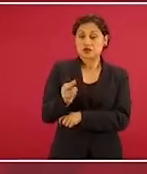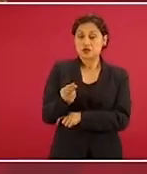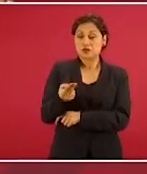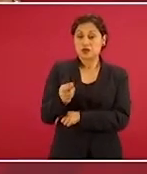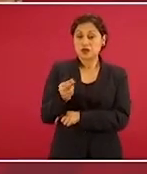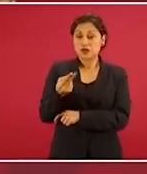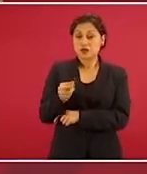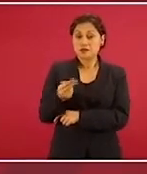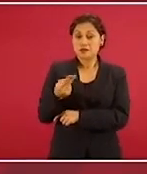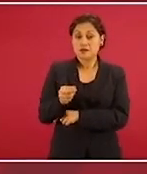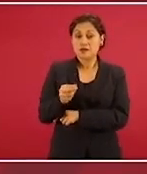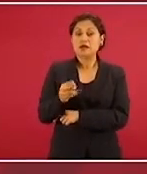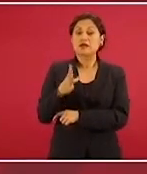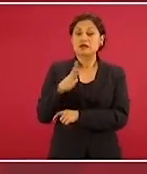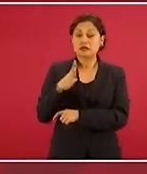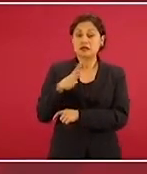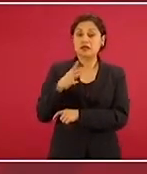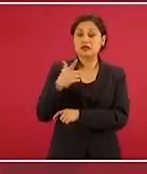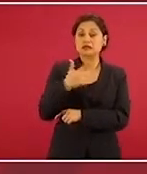casi 700,000 empleos